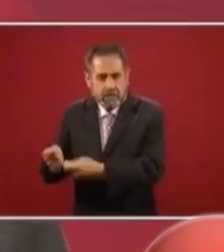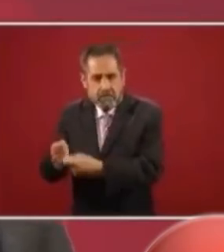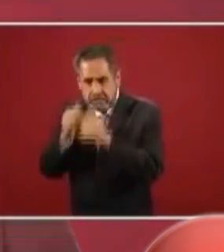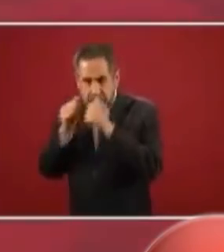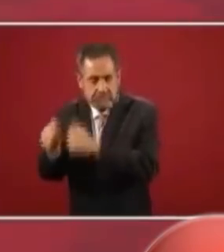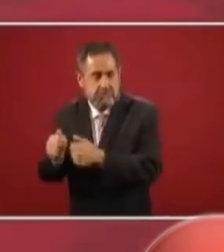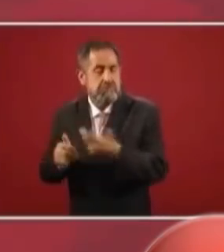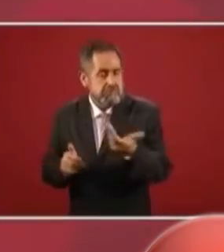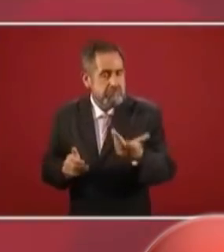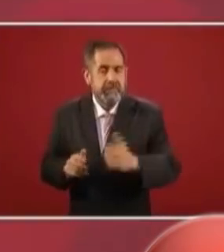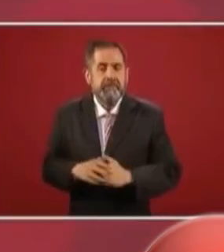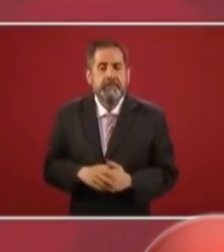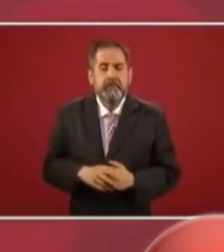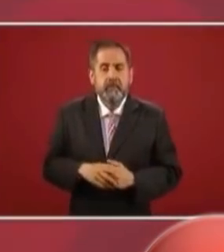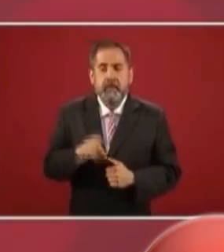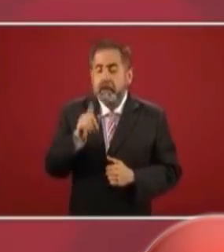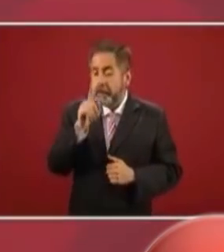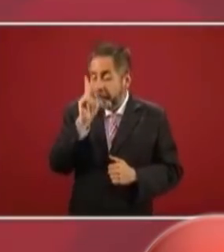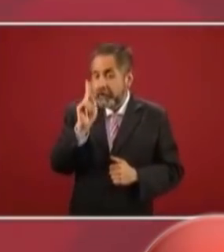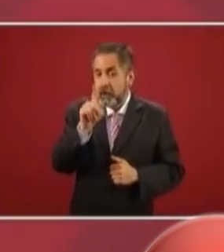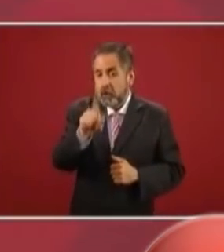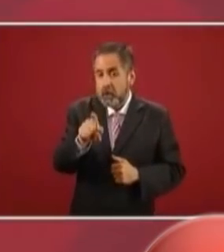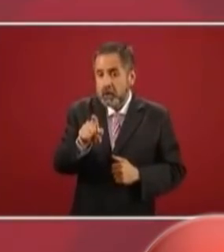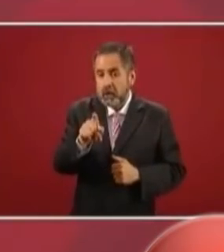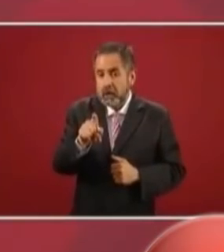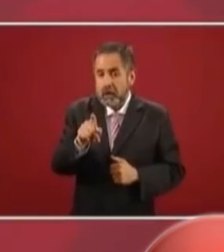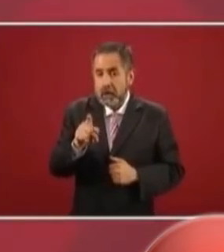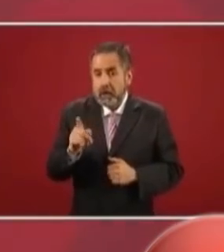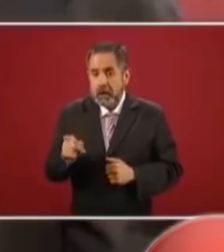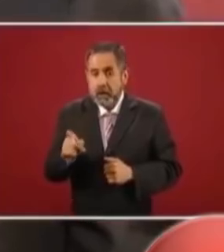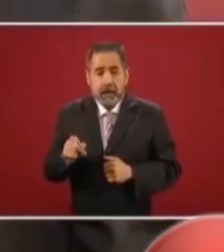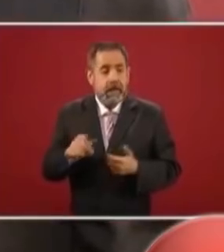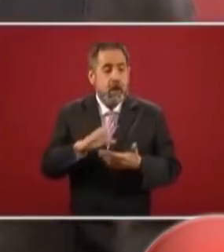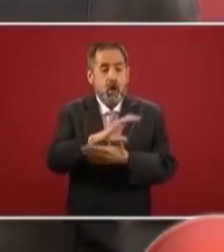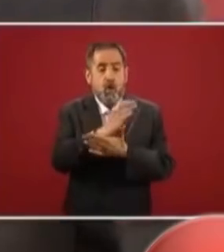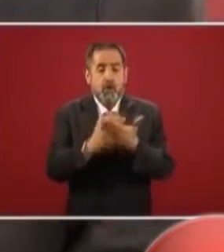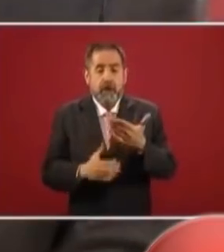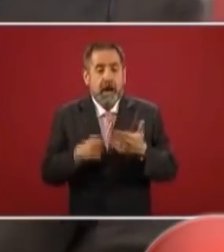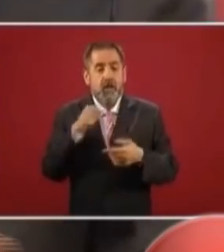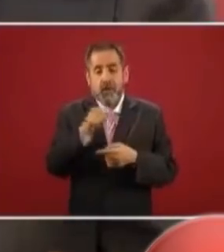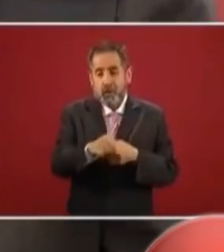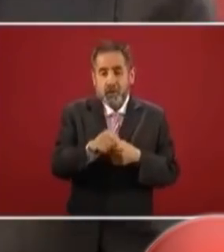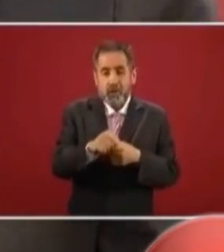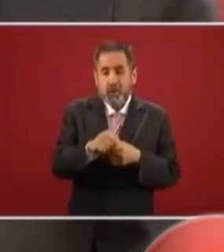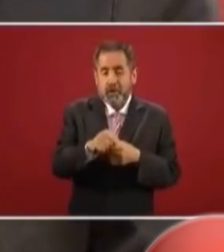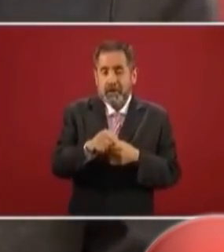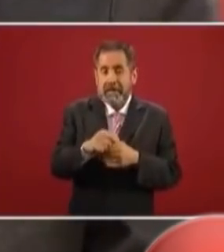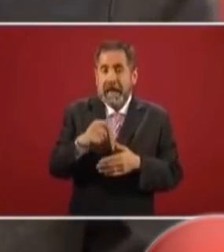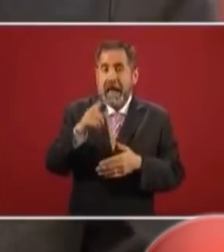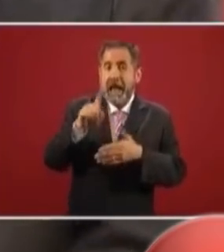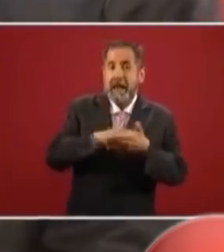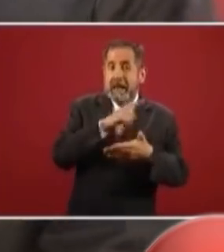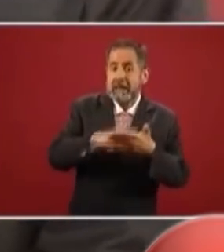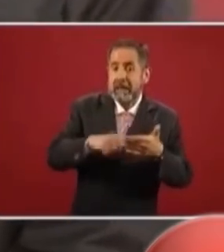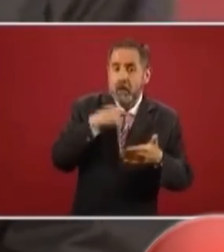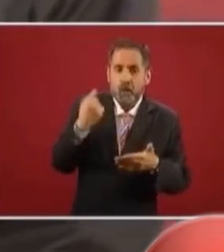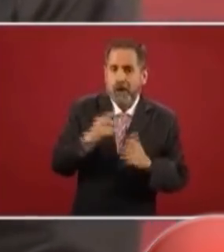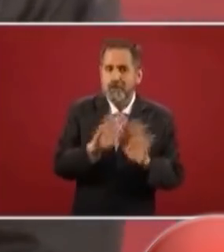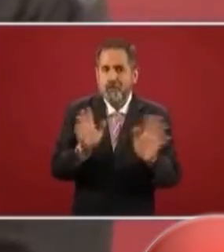peticiones. Esto no implica la titularidad del contrato, o sea, son cosas distintas. O